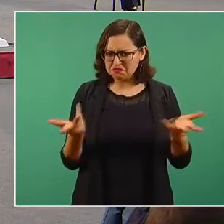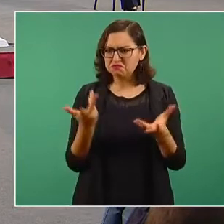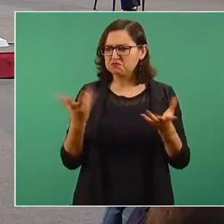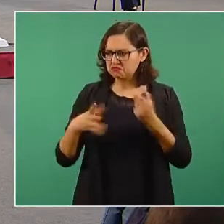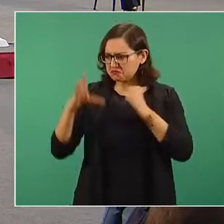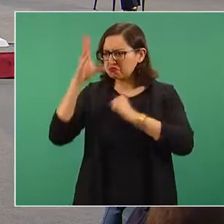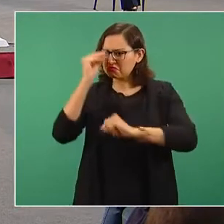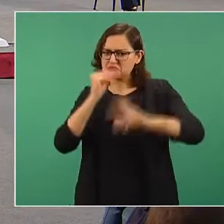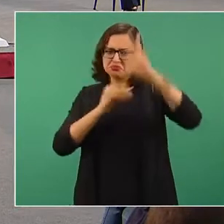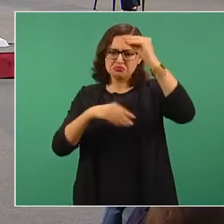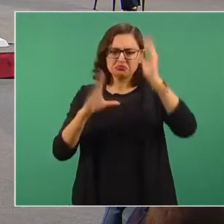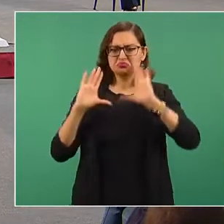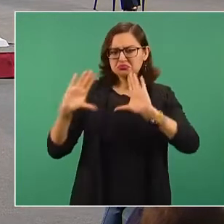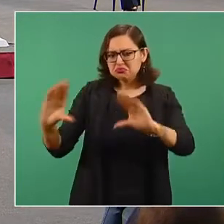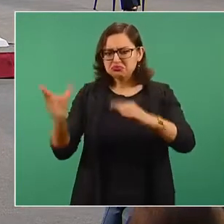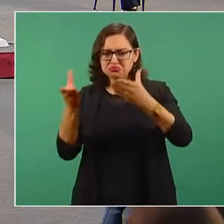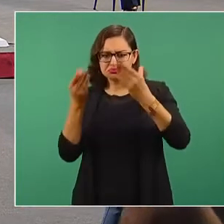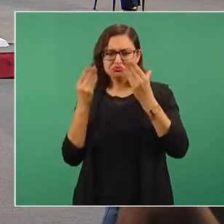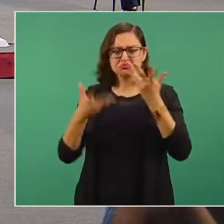A veces